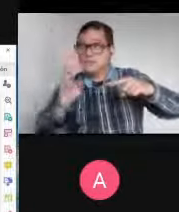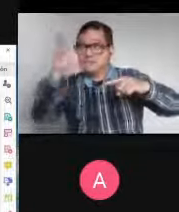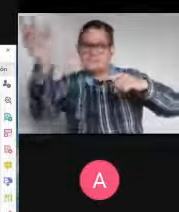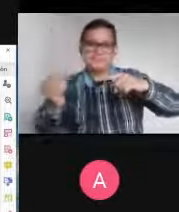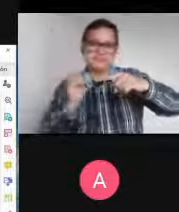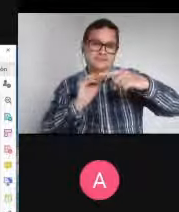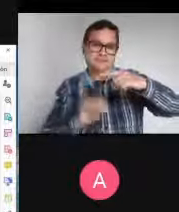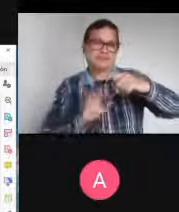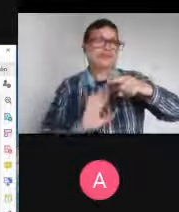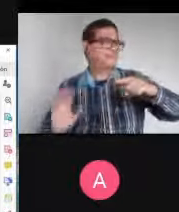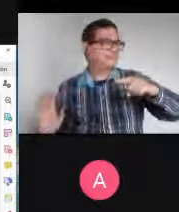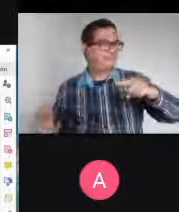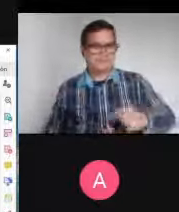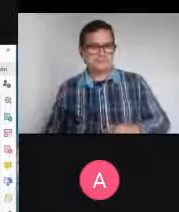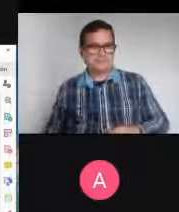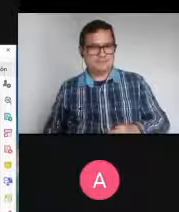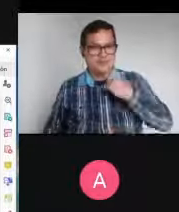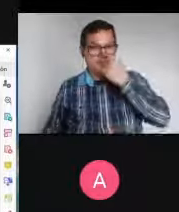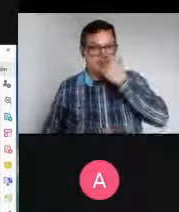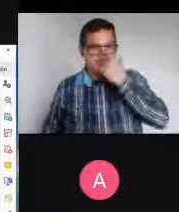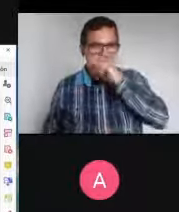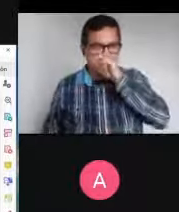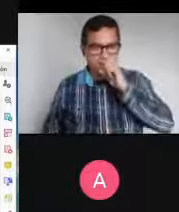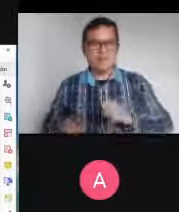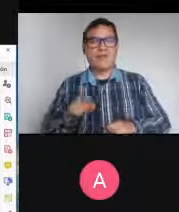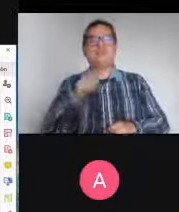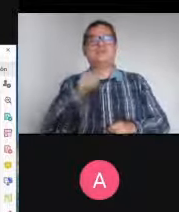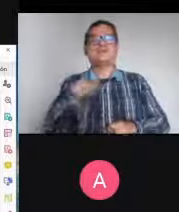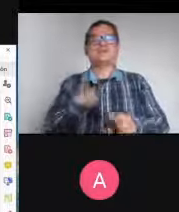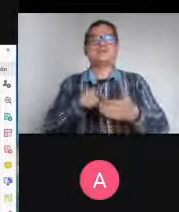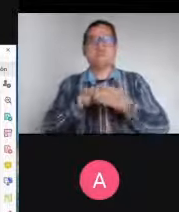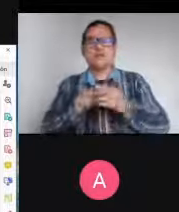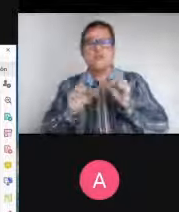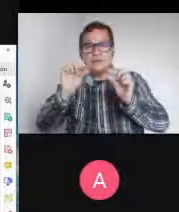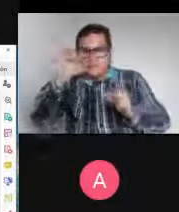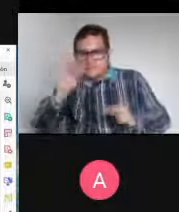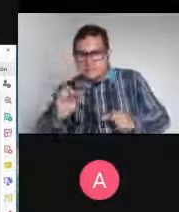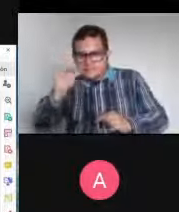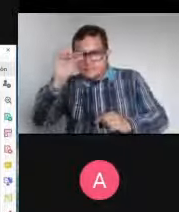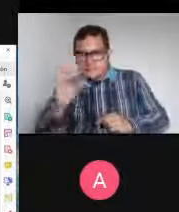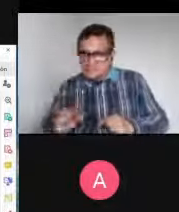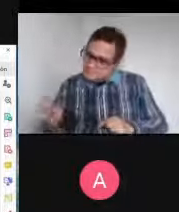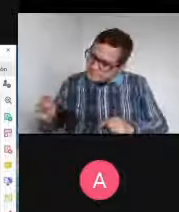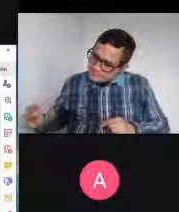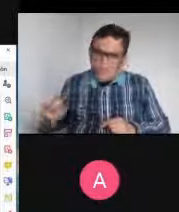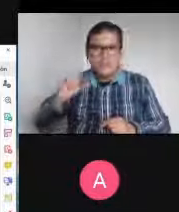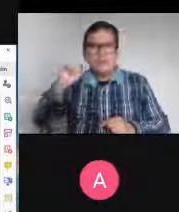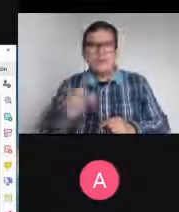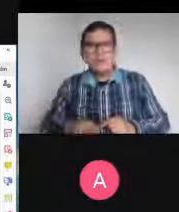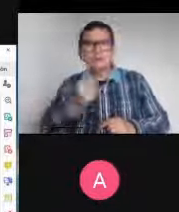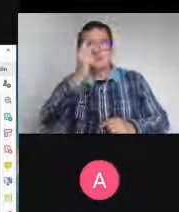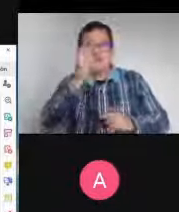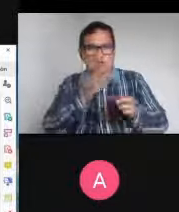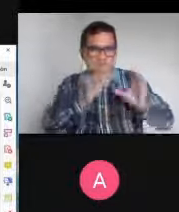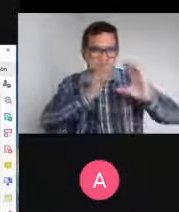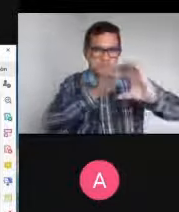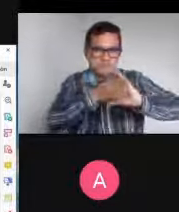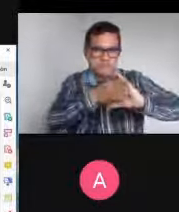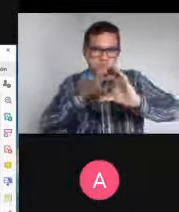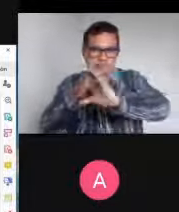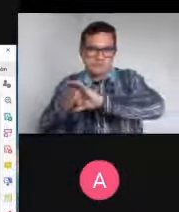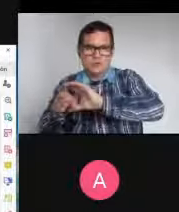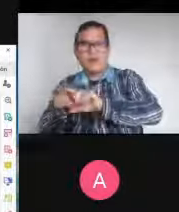¿Qué más? Aquí en el centro pues nos permite seleccionar, bueno, él trabaja con 2 canales de entrada. Aquí